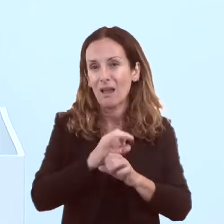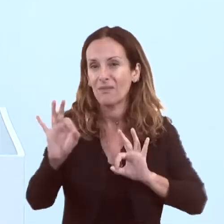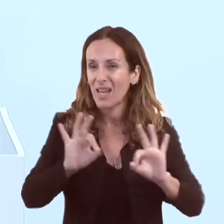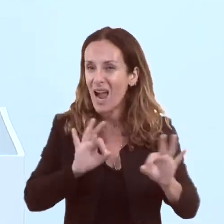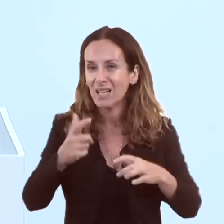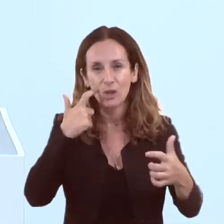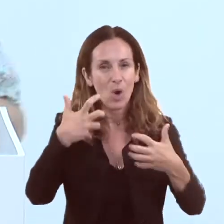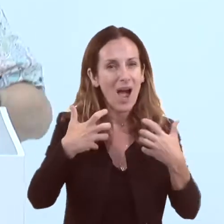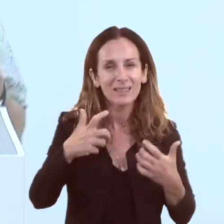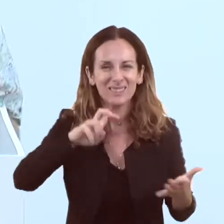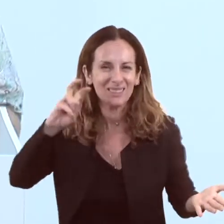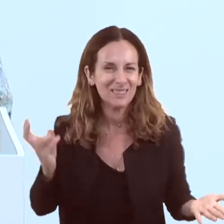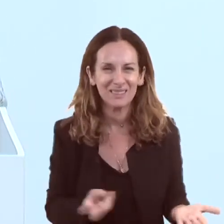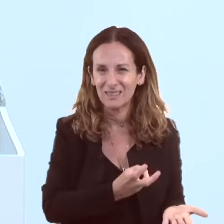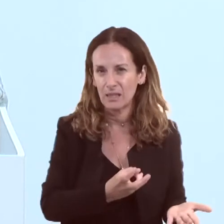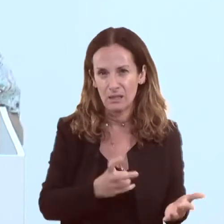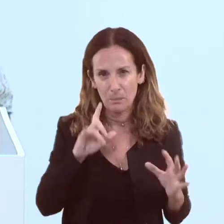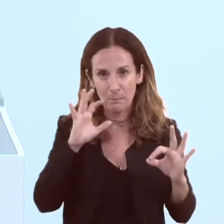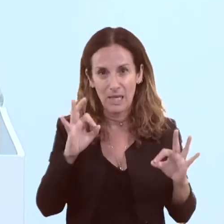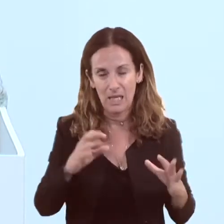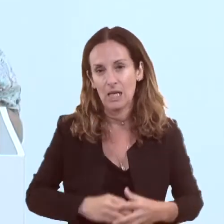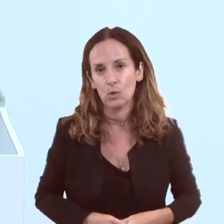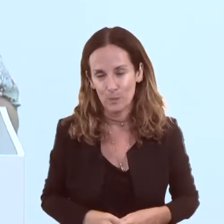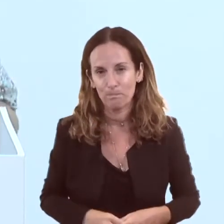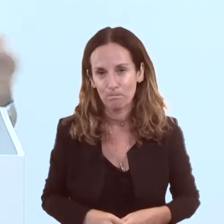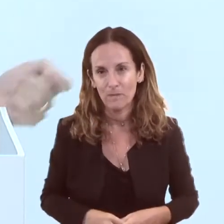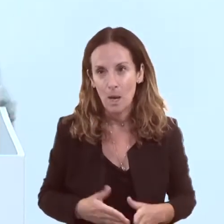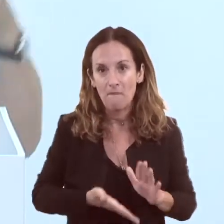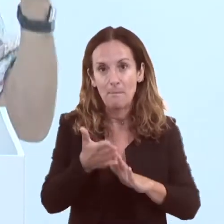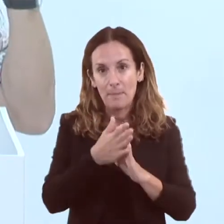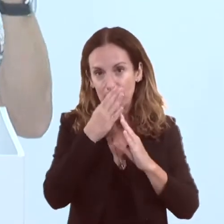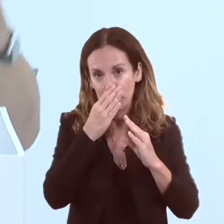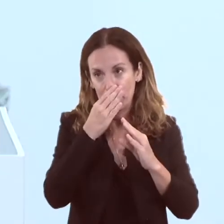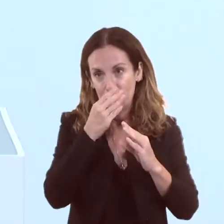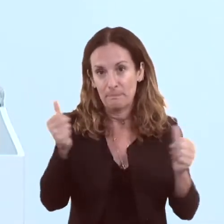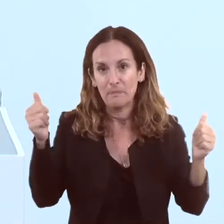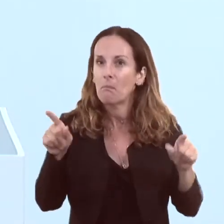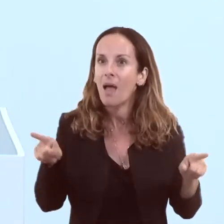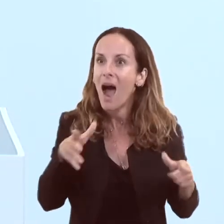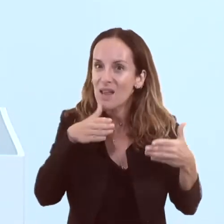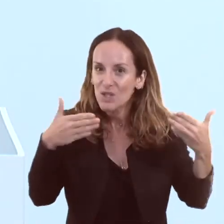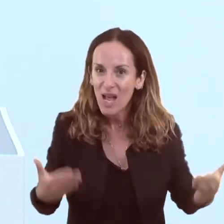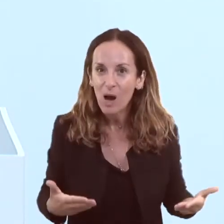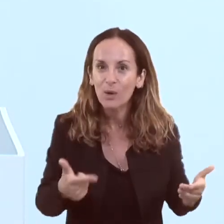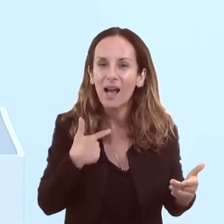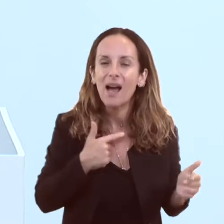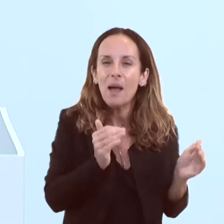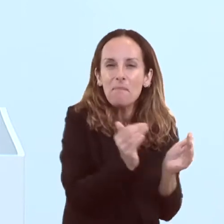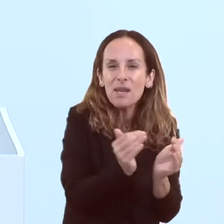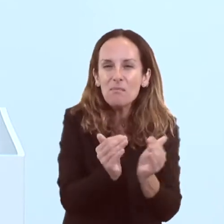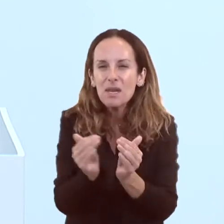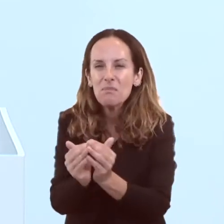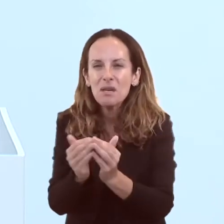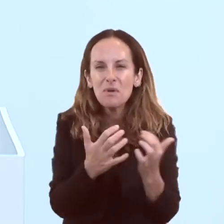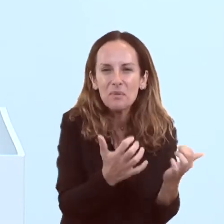artes plásticas si ahora los rockeros nos transformamos en minoritario en Selecta minoría pues es un gran honor el